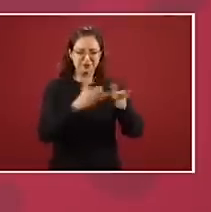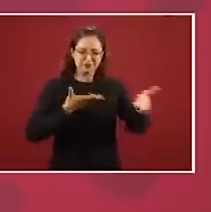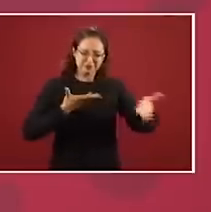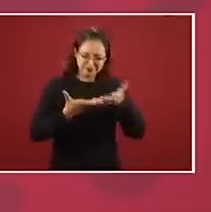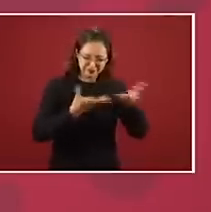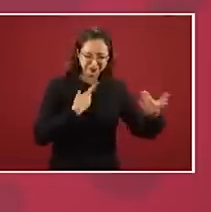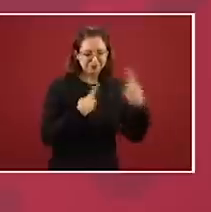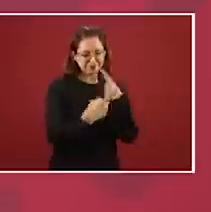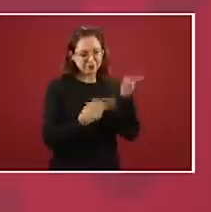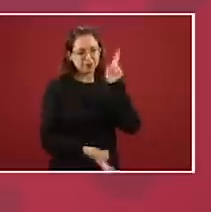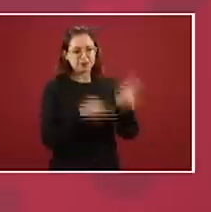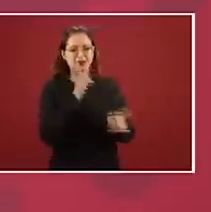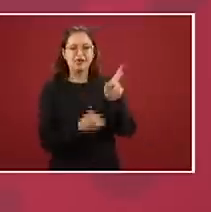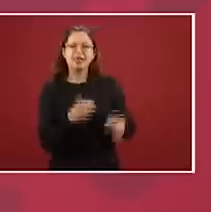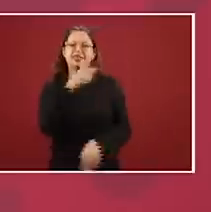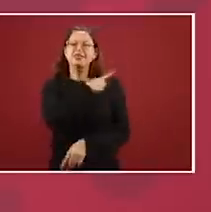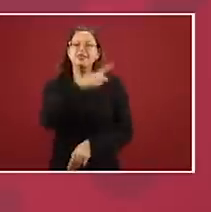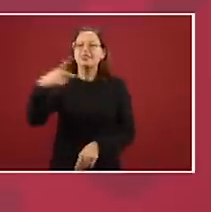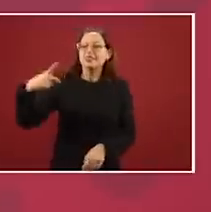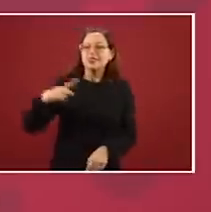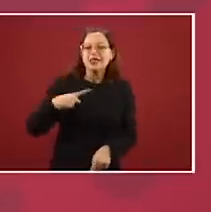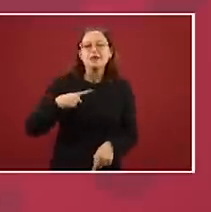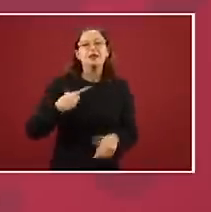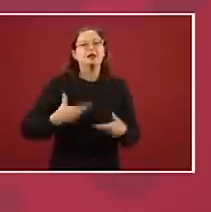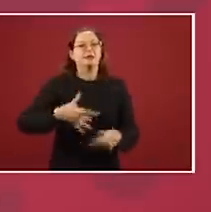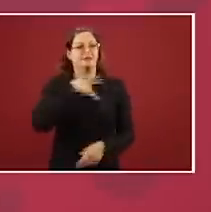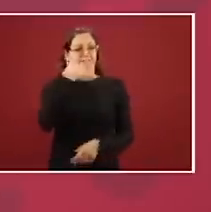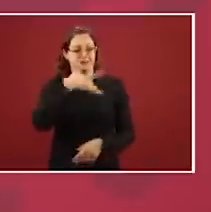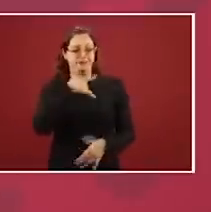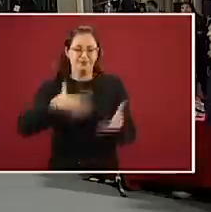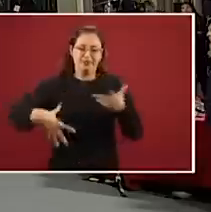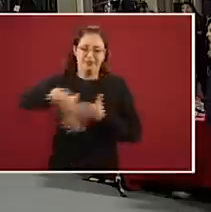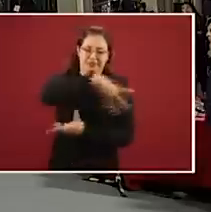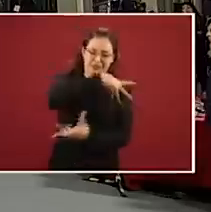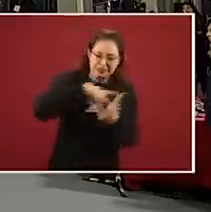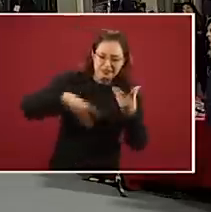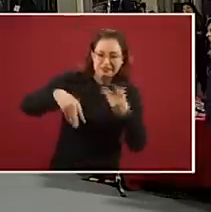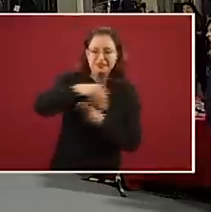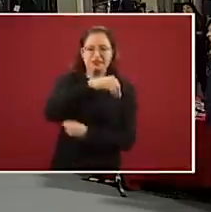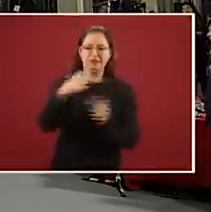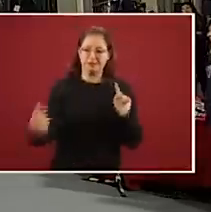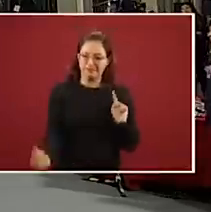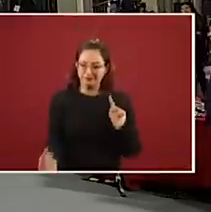sensibilizar, porque, con todo respeto,